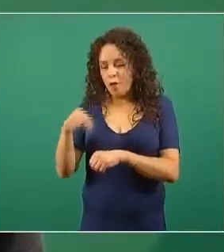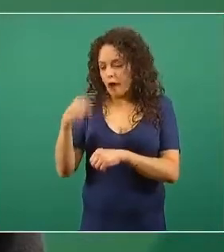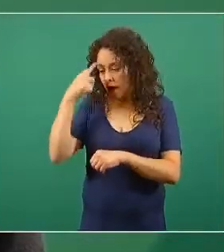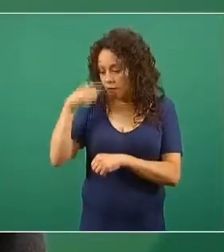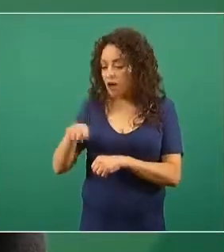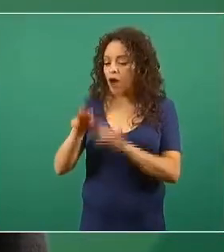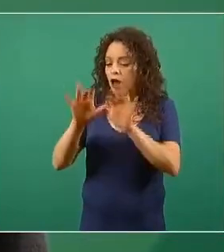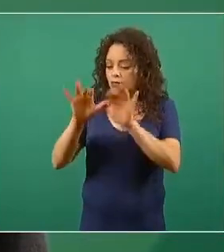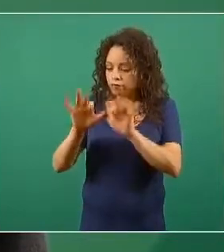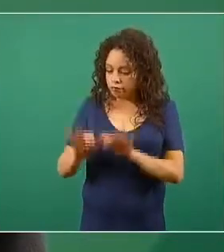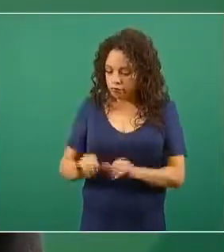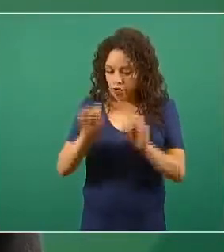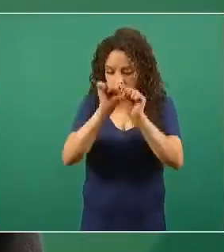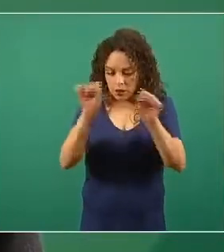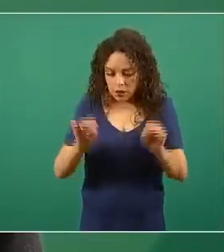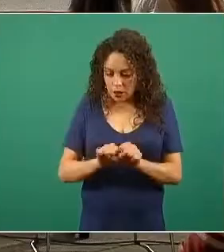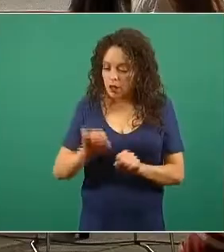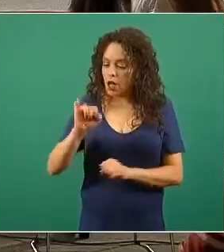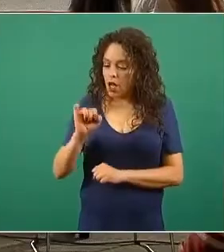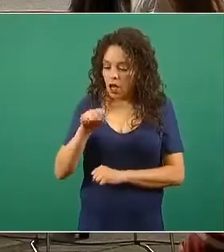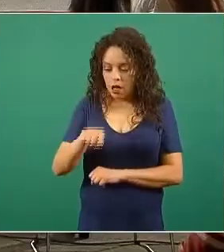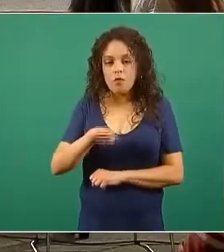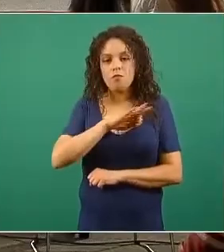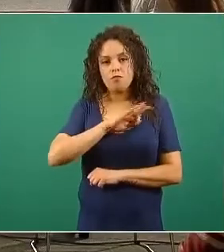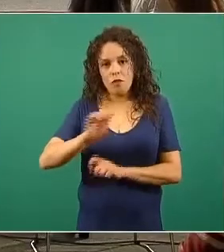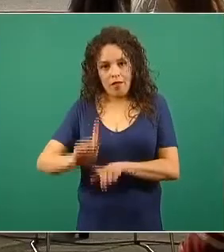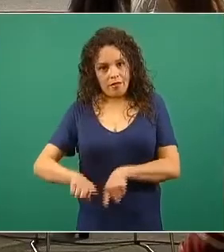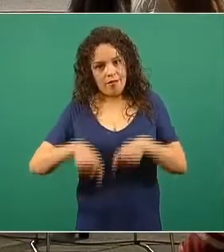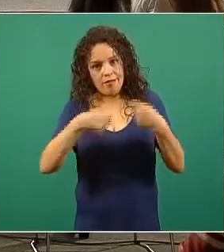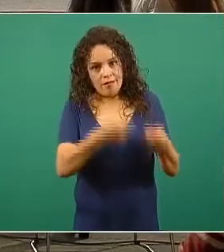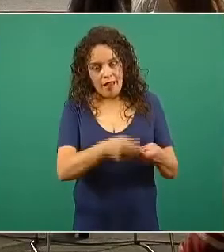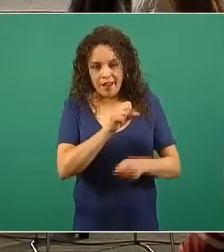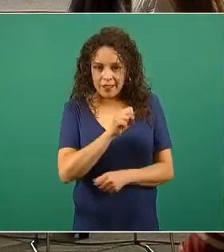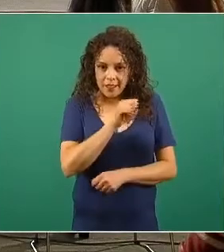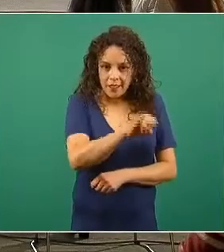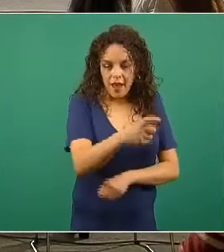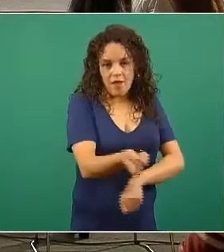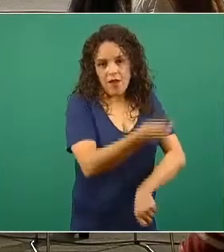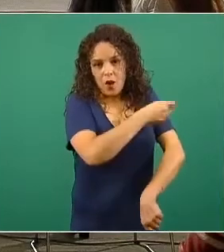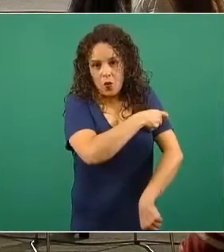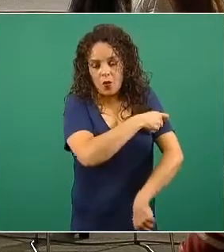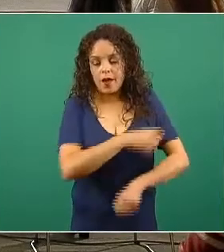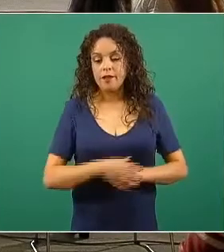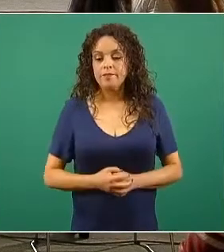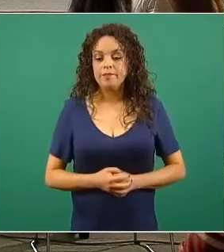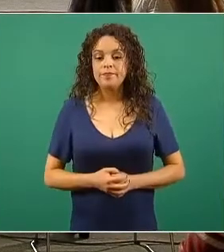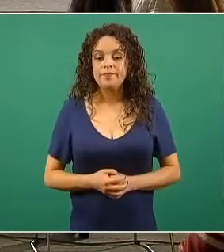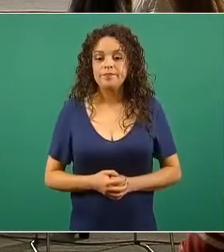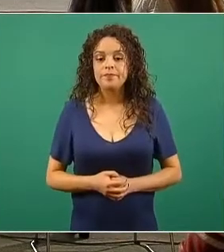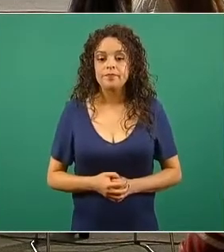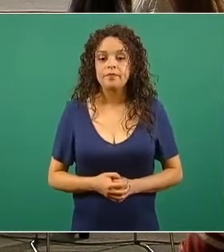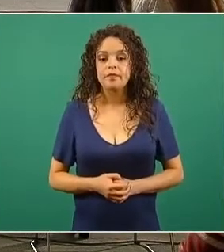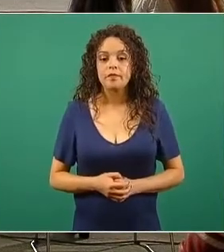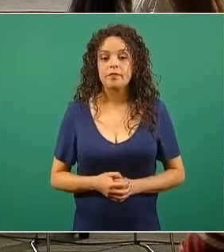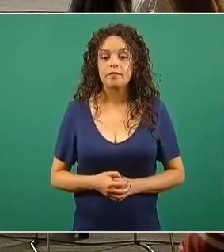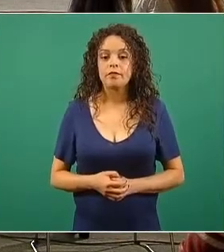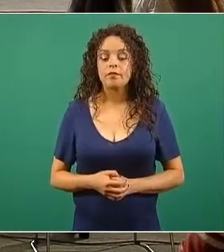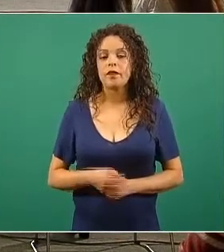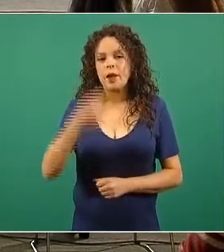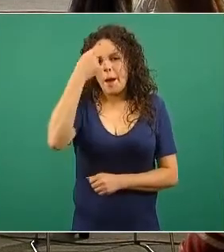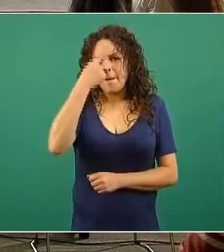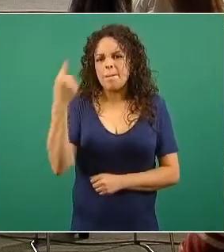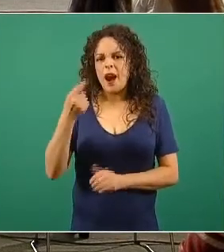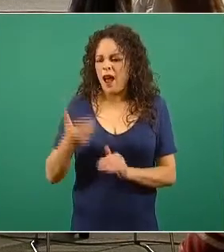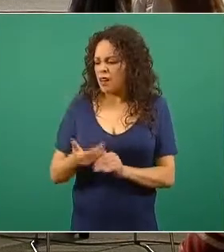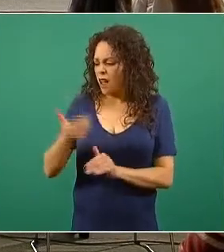esta persona y que esta persona pueda ser vacunada. La idea, obviamente, de tener un preregistro es de poder